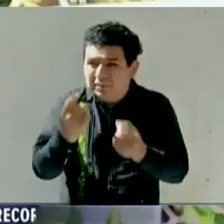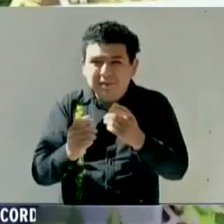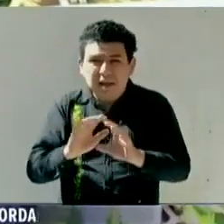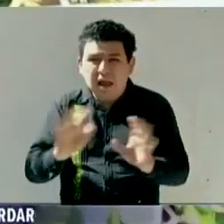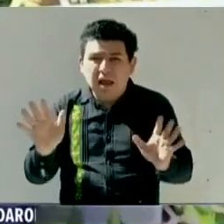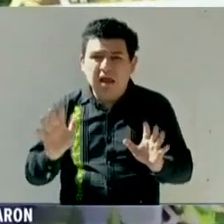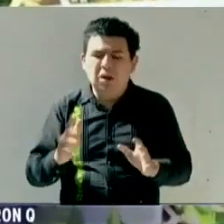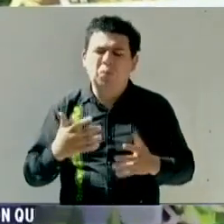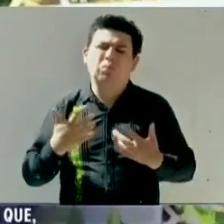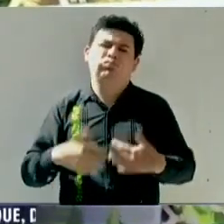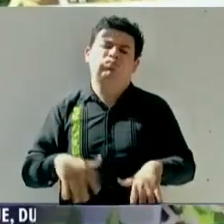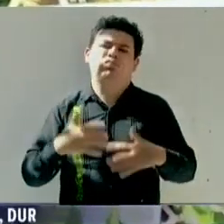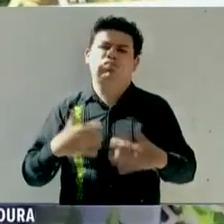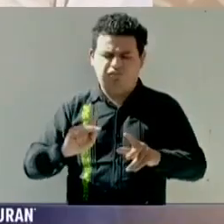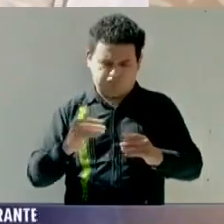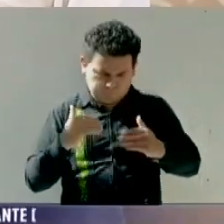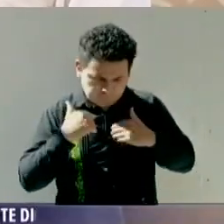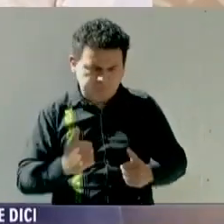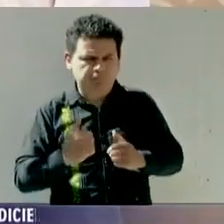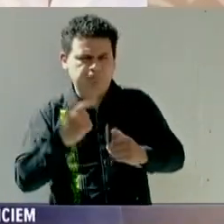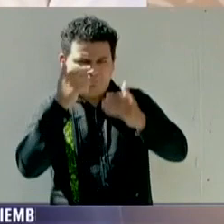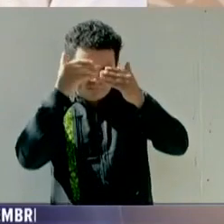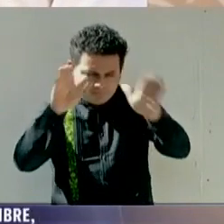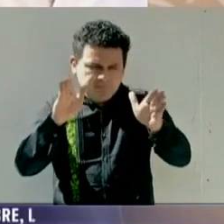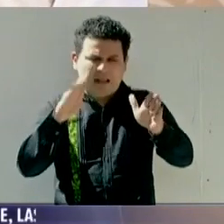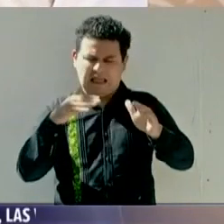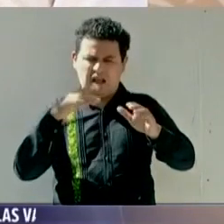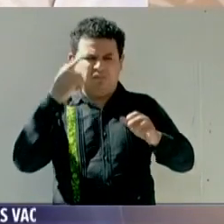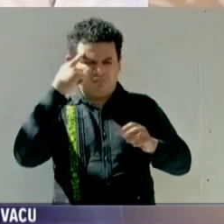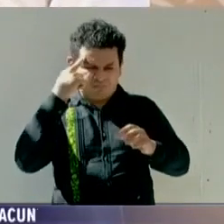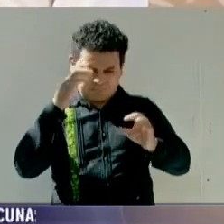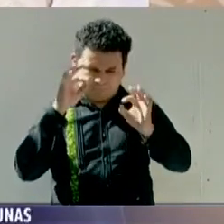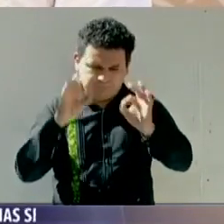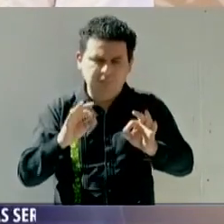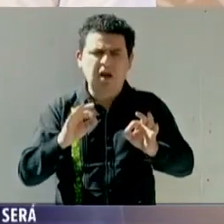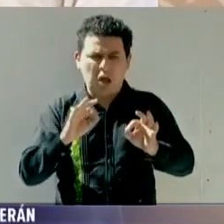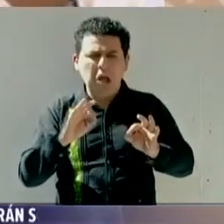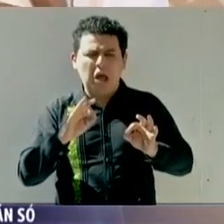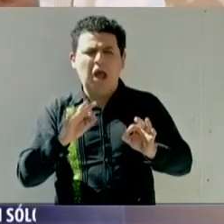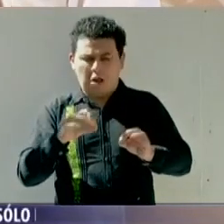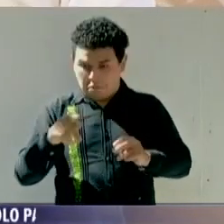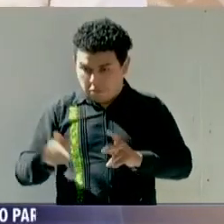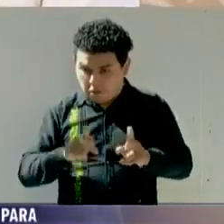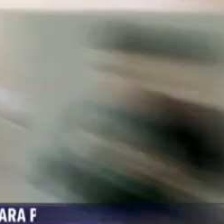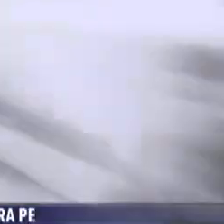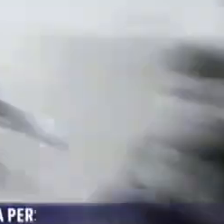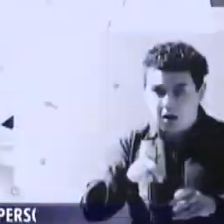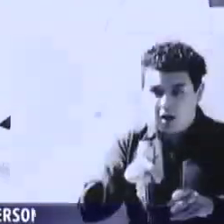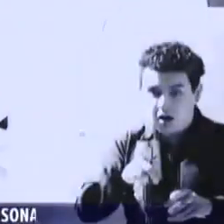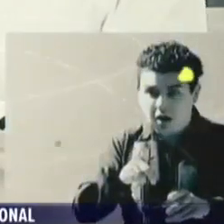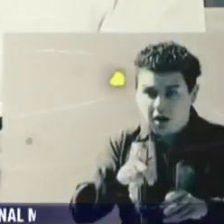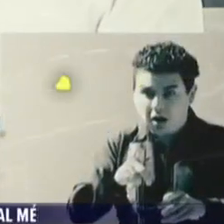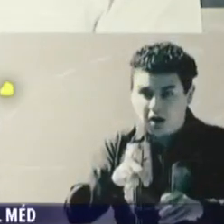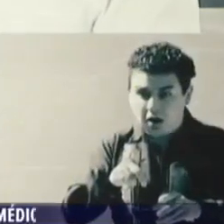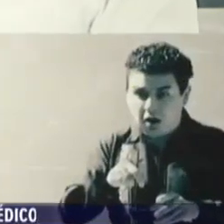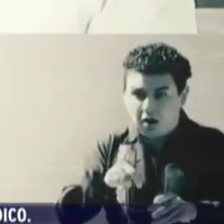sensible, consciente y sabe lo que conviene y lo que no conviene.